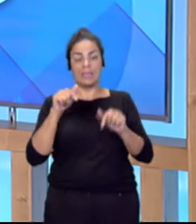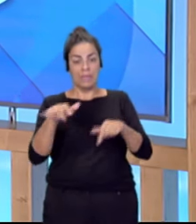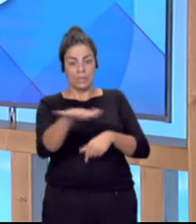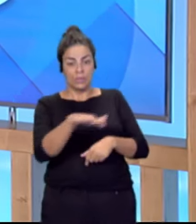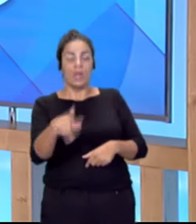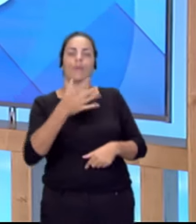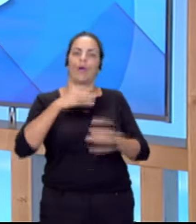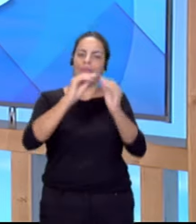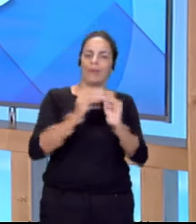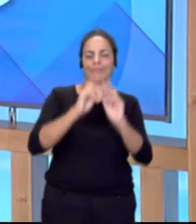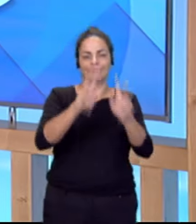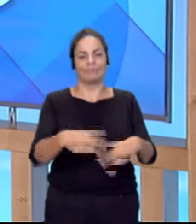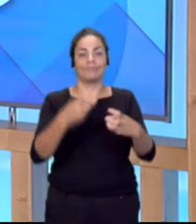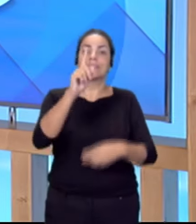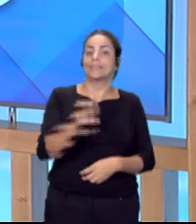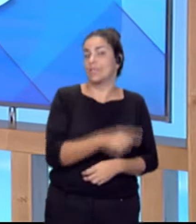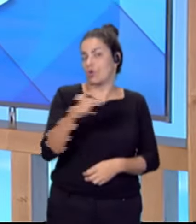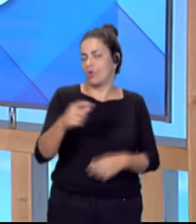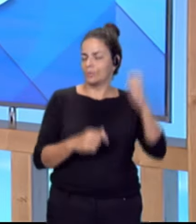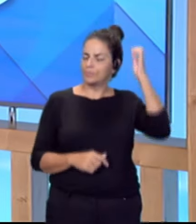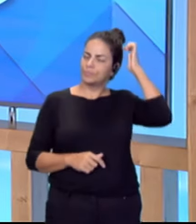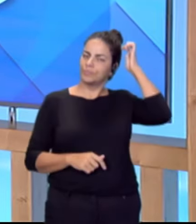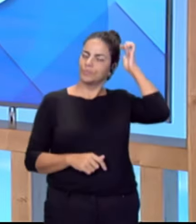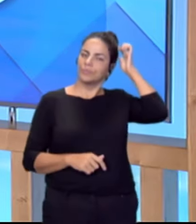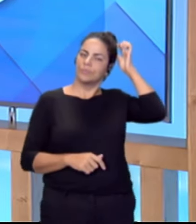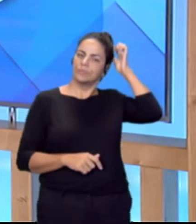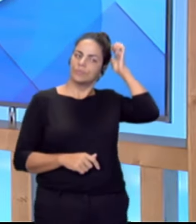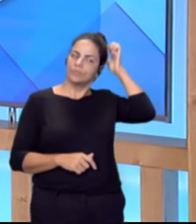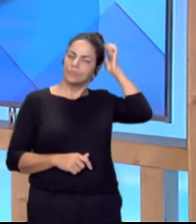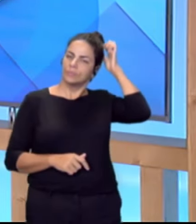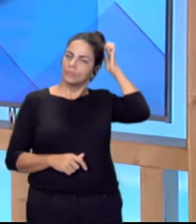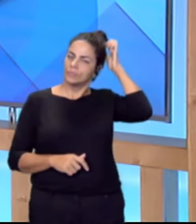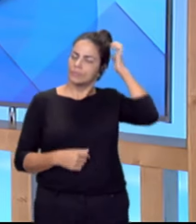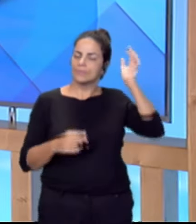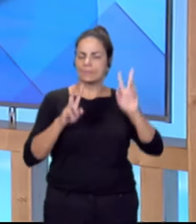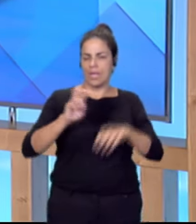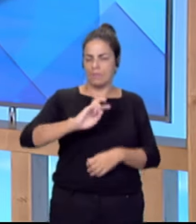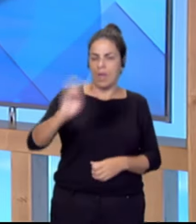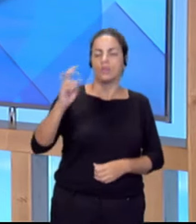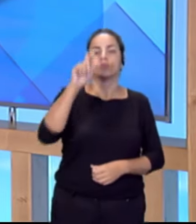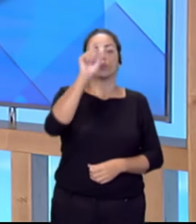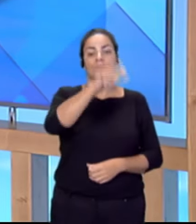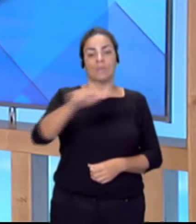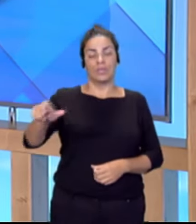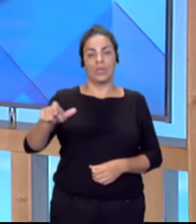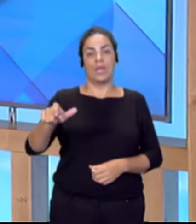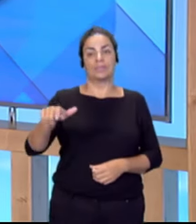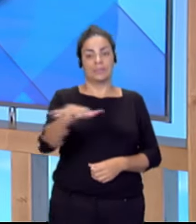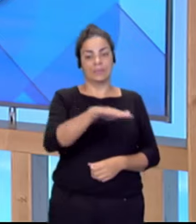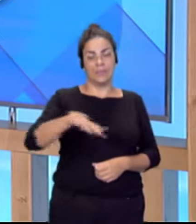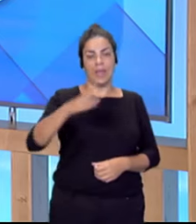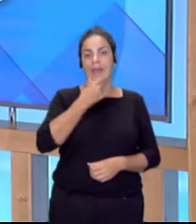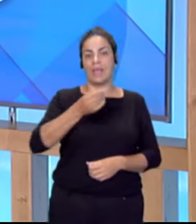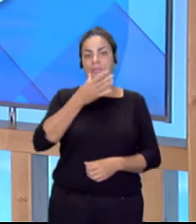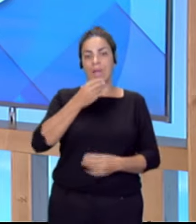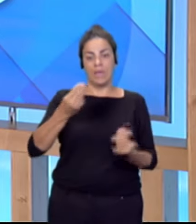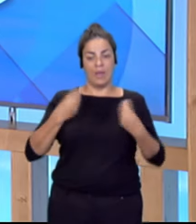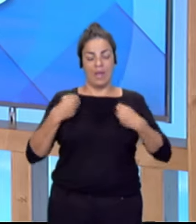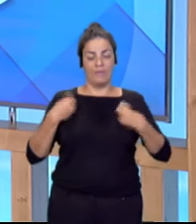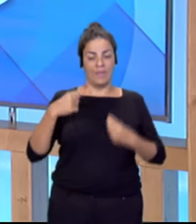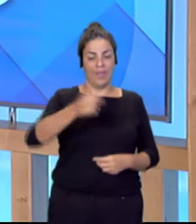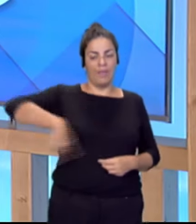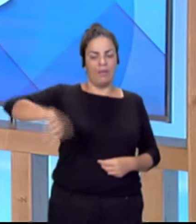o no. Esta es la respuesta. Seguimos con otros asuntos. Indignación de las personas que viven en Las Palmas de Gran Canaria. Nos